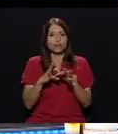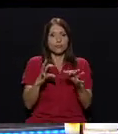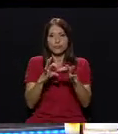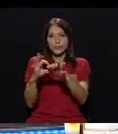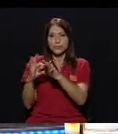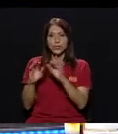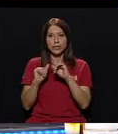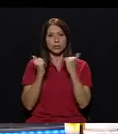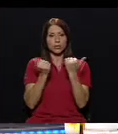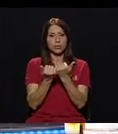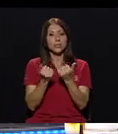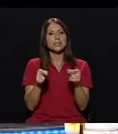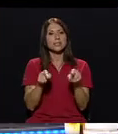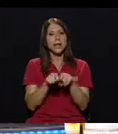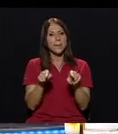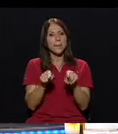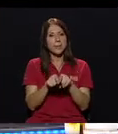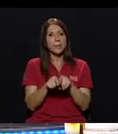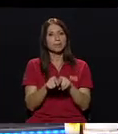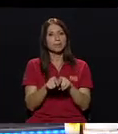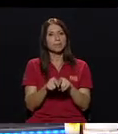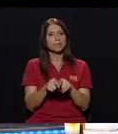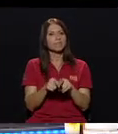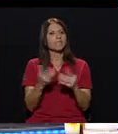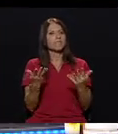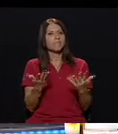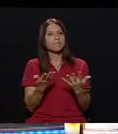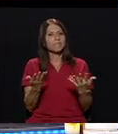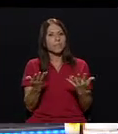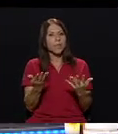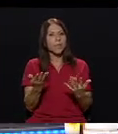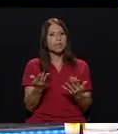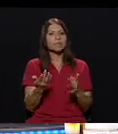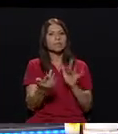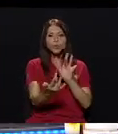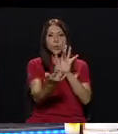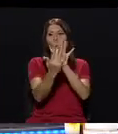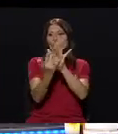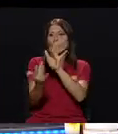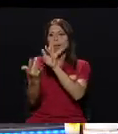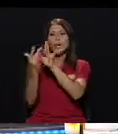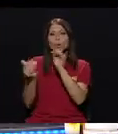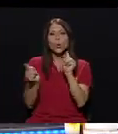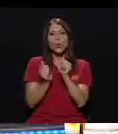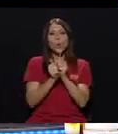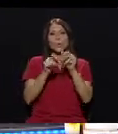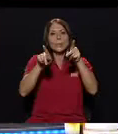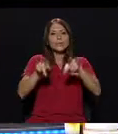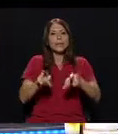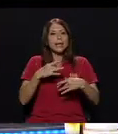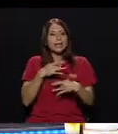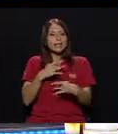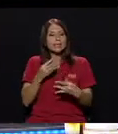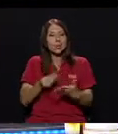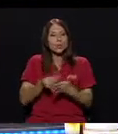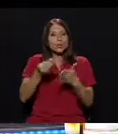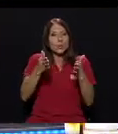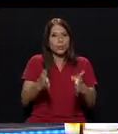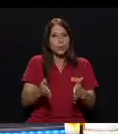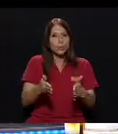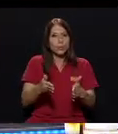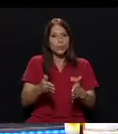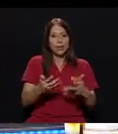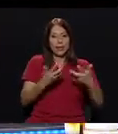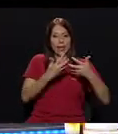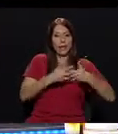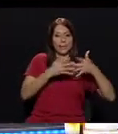el consumidor, que claro, el productor llega y realmente ante el consumidor le explique todo lo que tiene y qué es la miel de abeja, que precisamente es enseñar